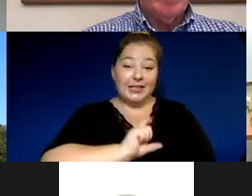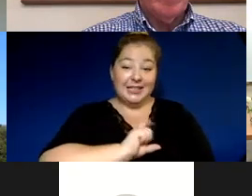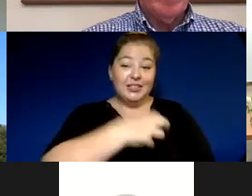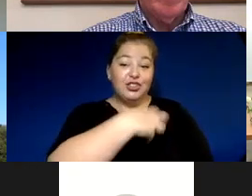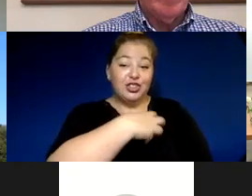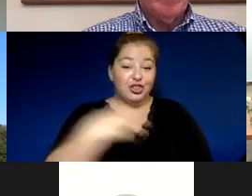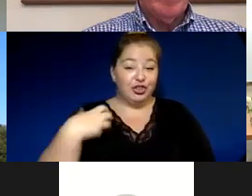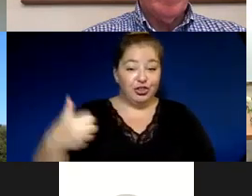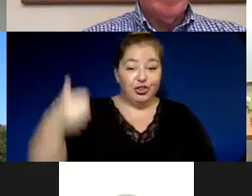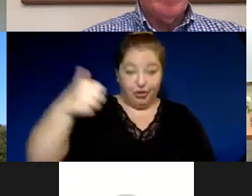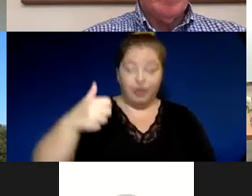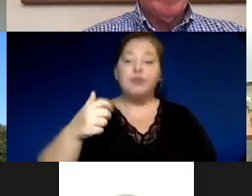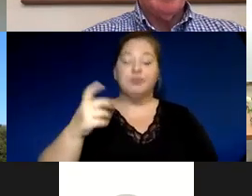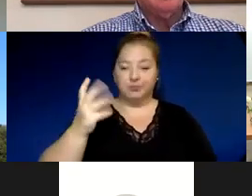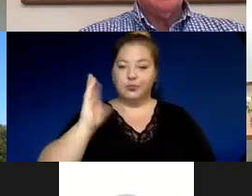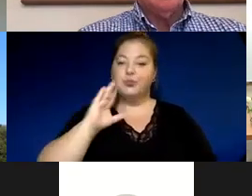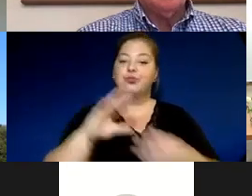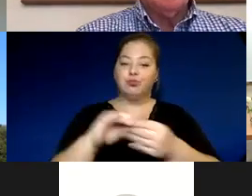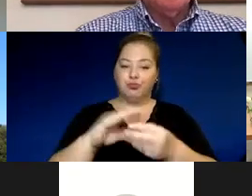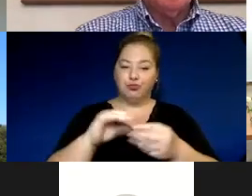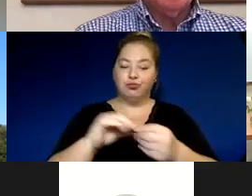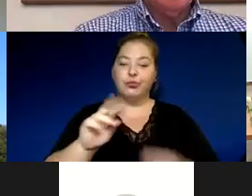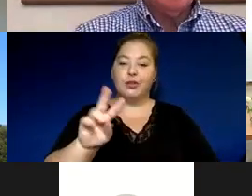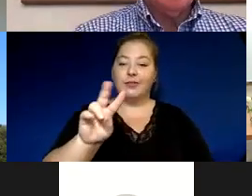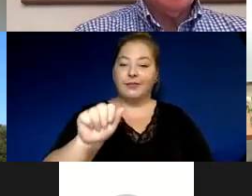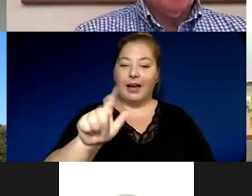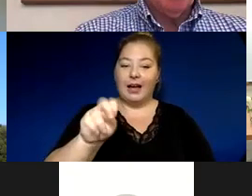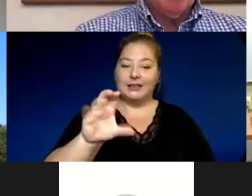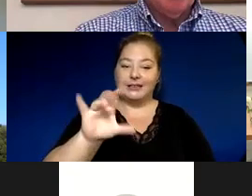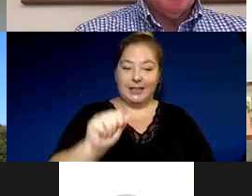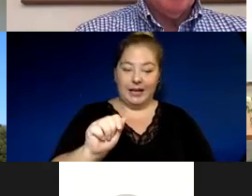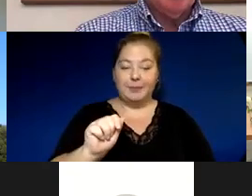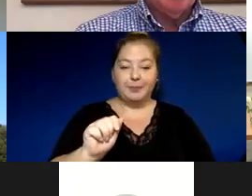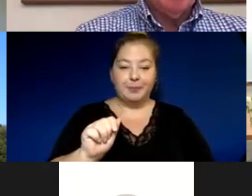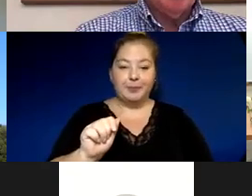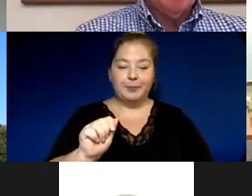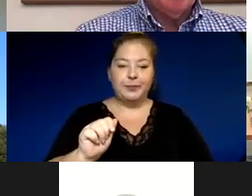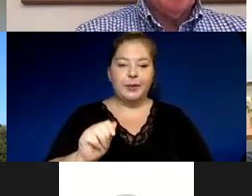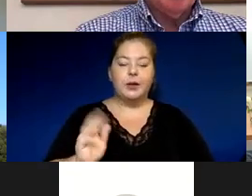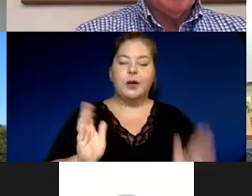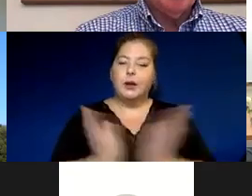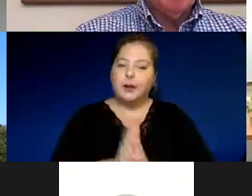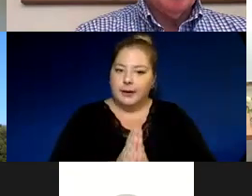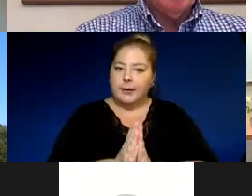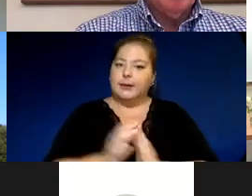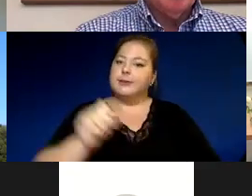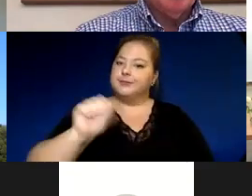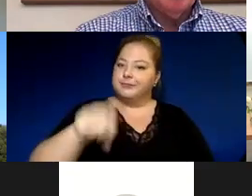también se encarga de informaciones, tiene nueva información acerca de órdenes de evacuaciones, al igual que